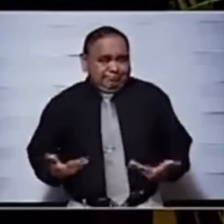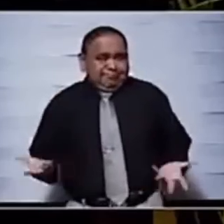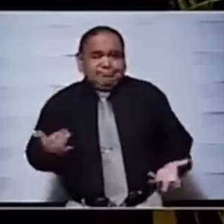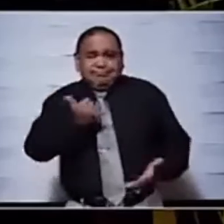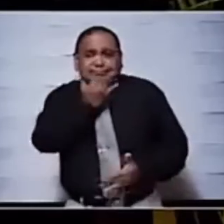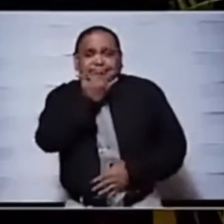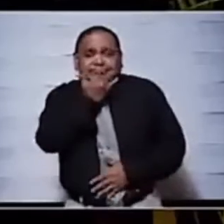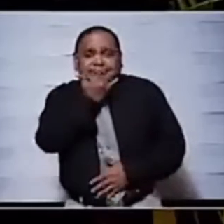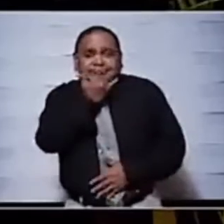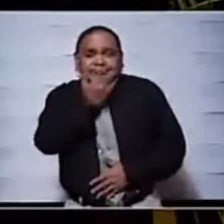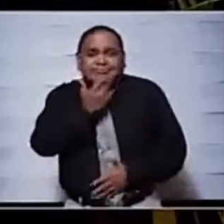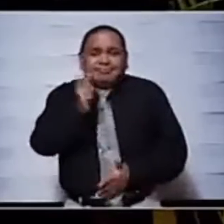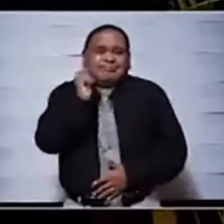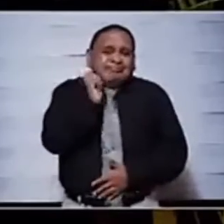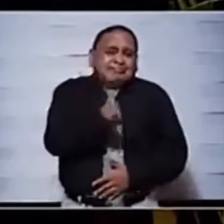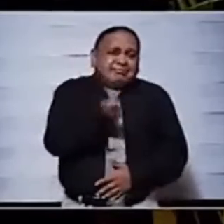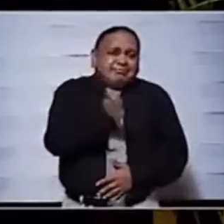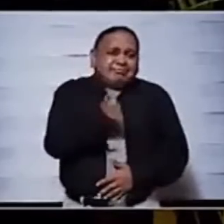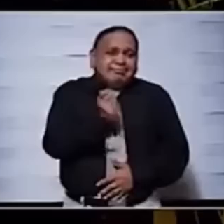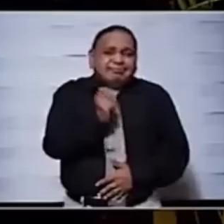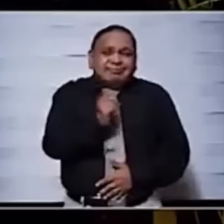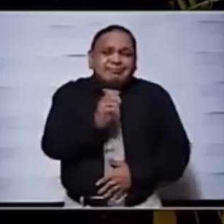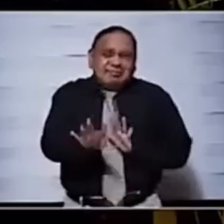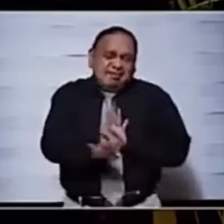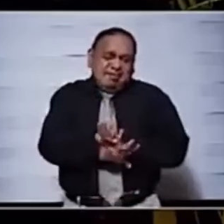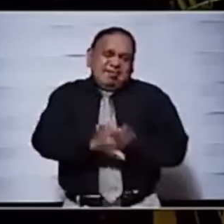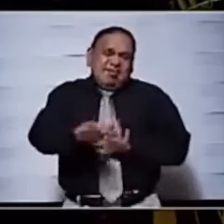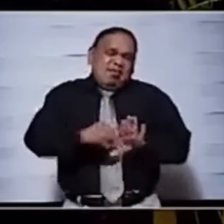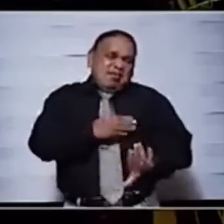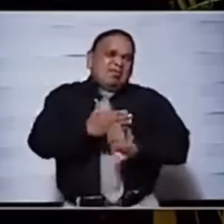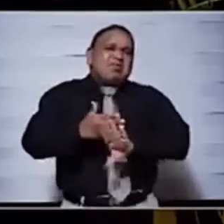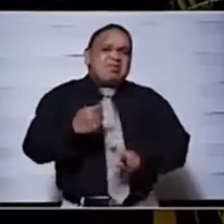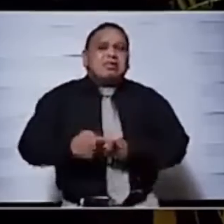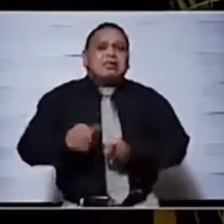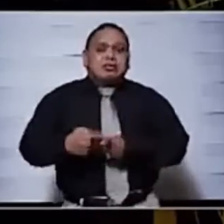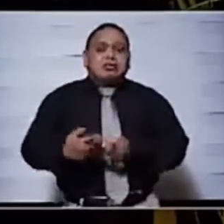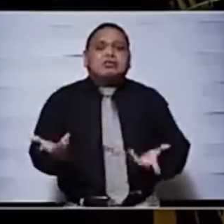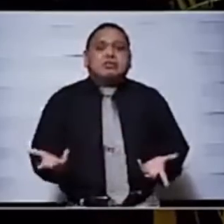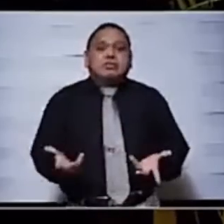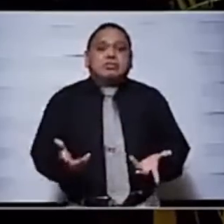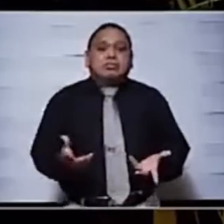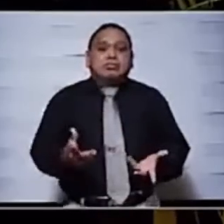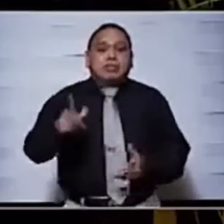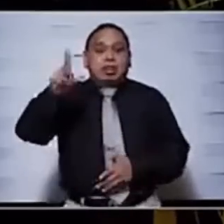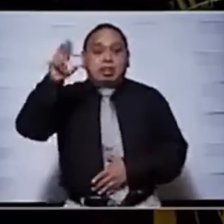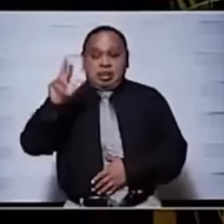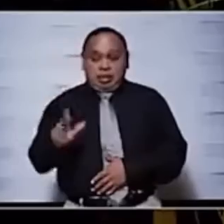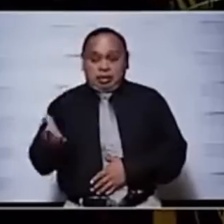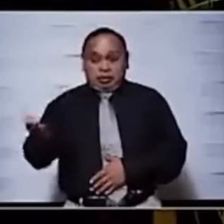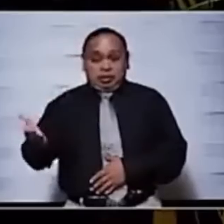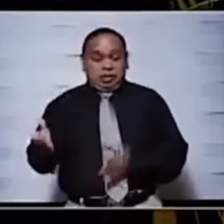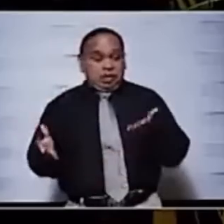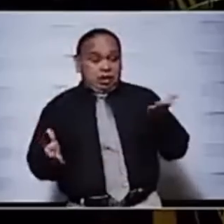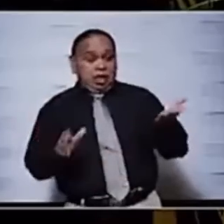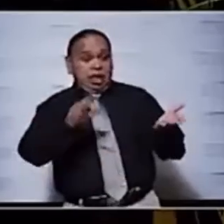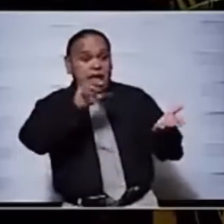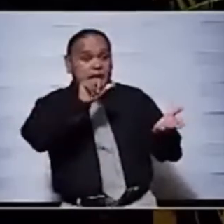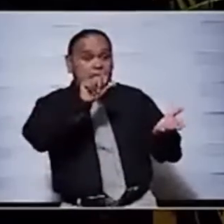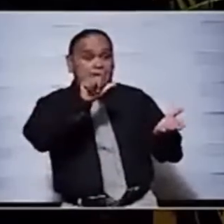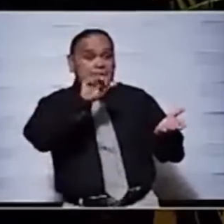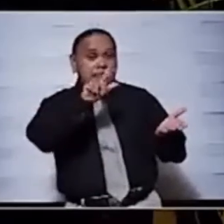¿Quién será el gran violentador de género aquí? ¿Laida Sansores o Alito Moreno?